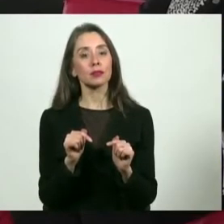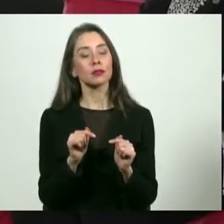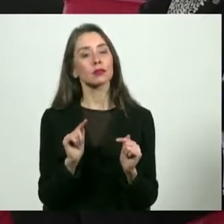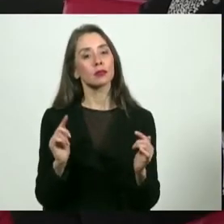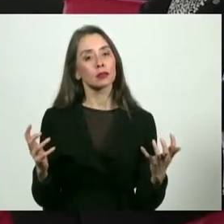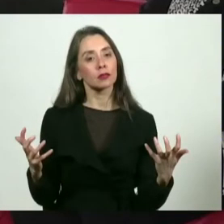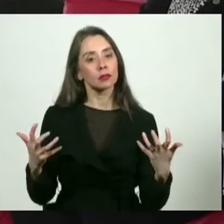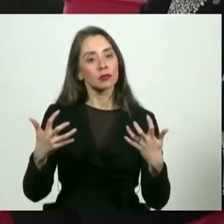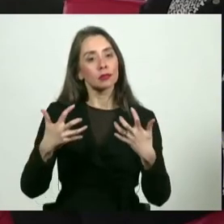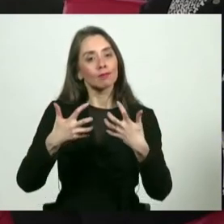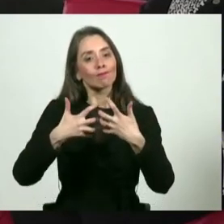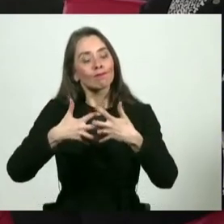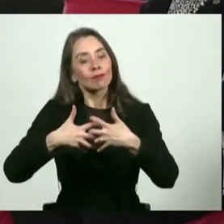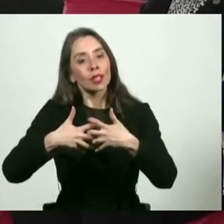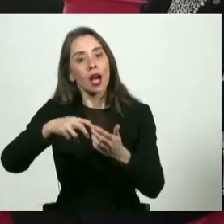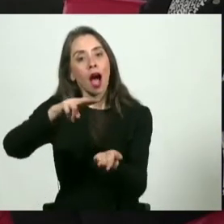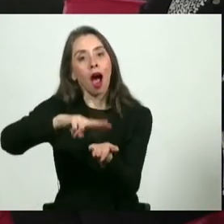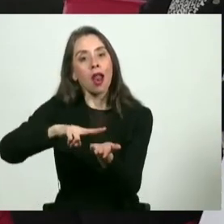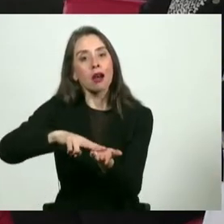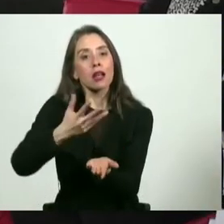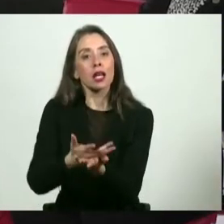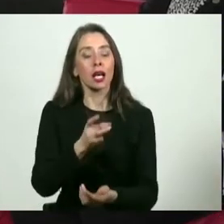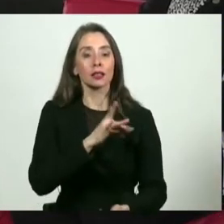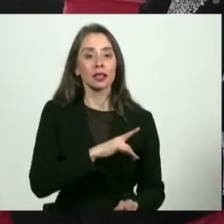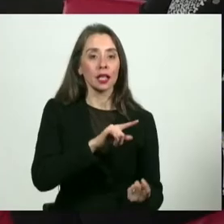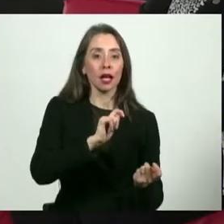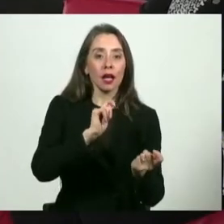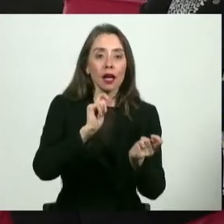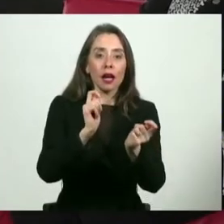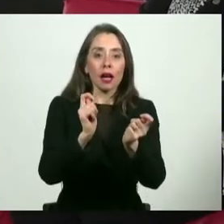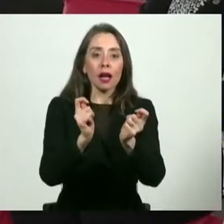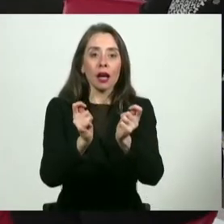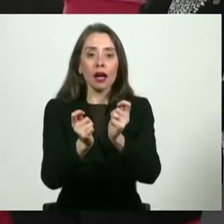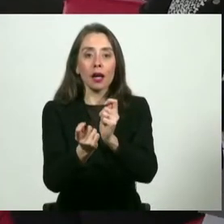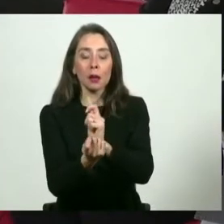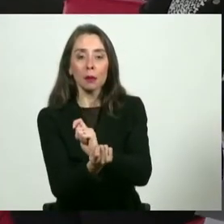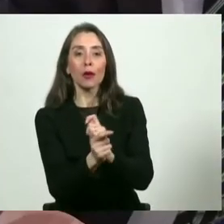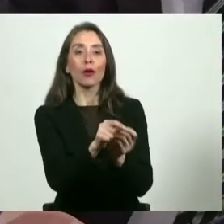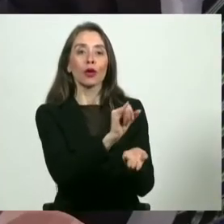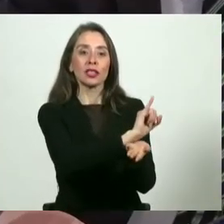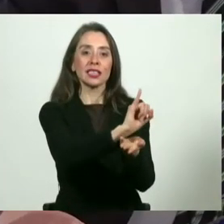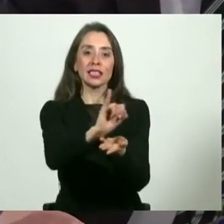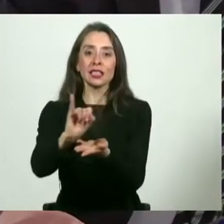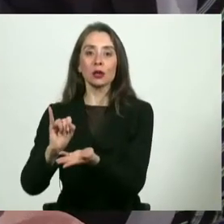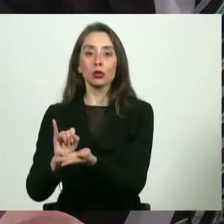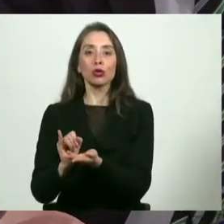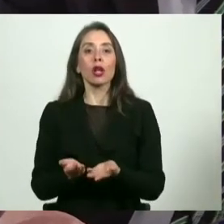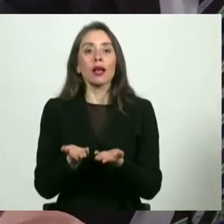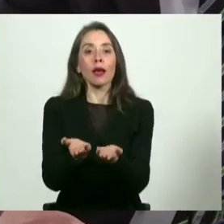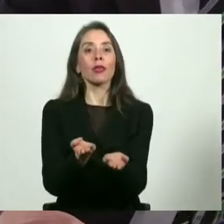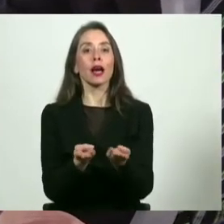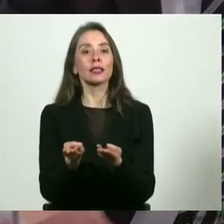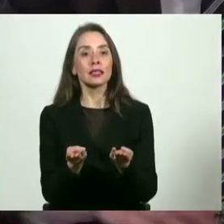ojo mirando lo que está pasando en el Senado en el tema de inclusión. Pero el tema de la educación es, yo creo que es